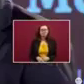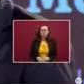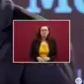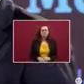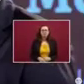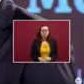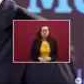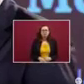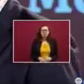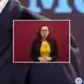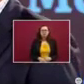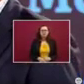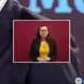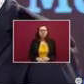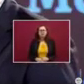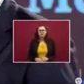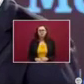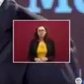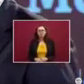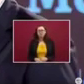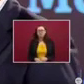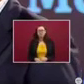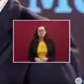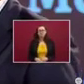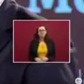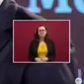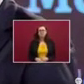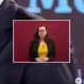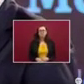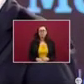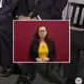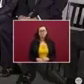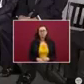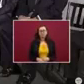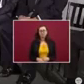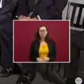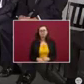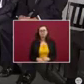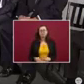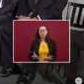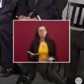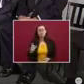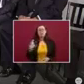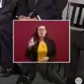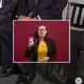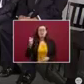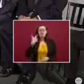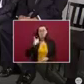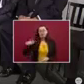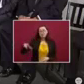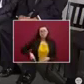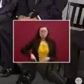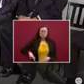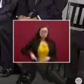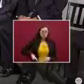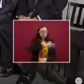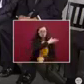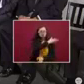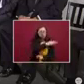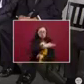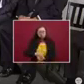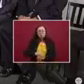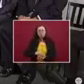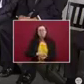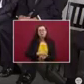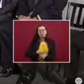mire usted también lo que decíamos de cómo sabe hilvanar también muy bien López Obrador, ¿no? Que dice usted, ¿y por qué no está el